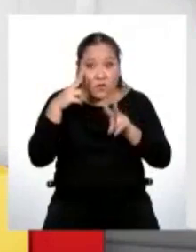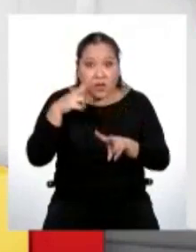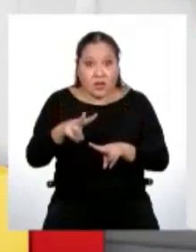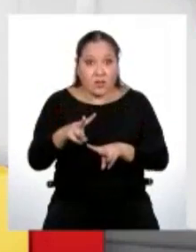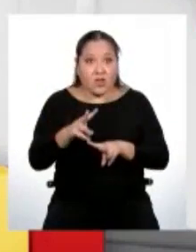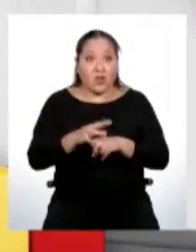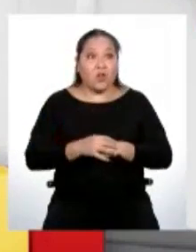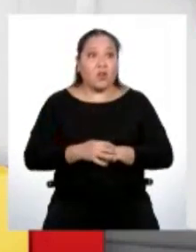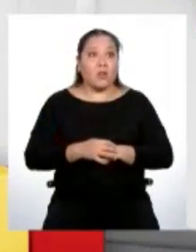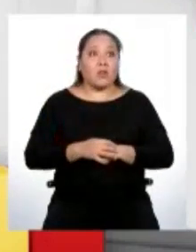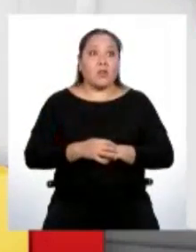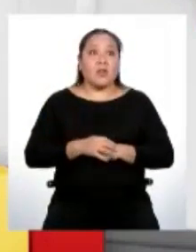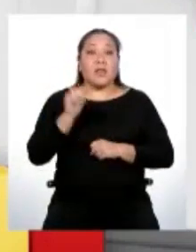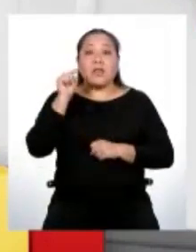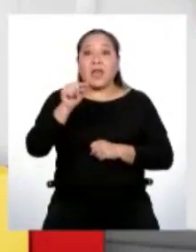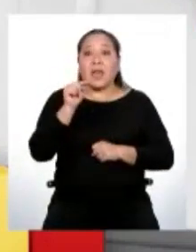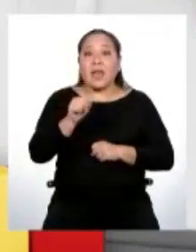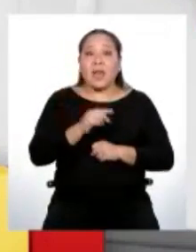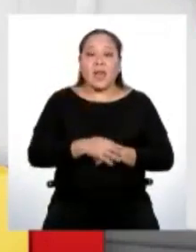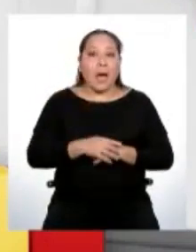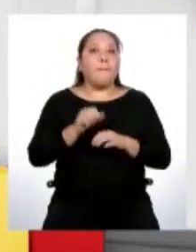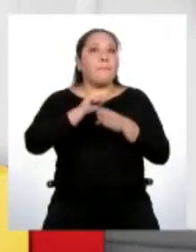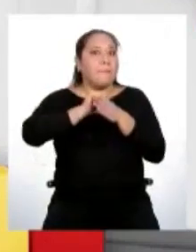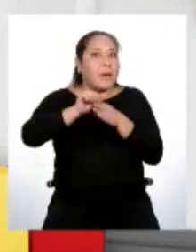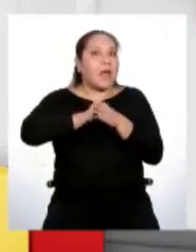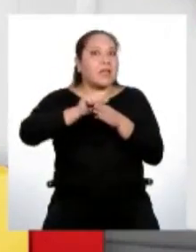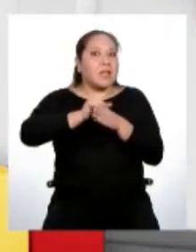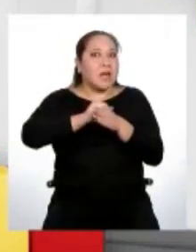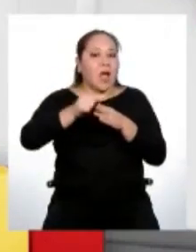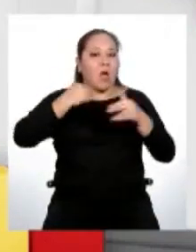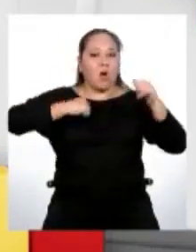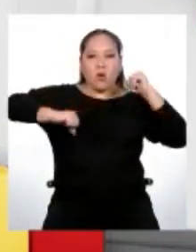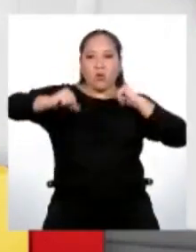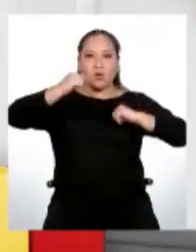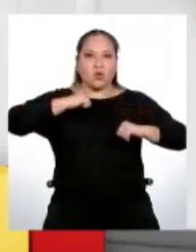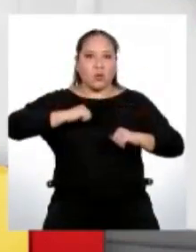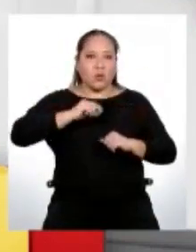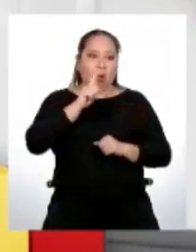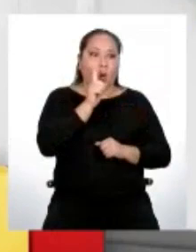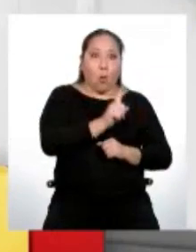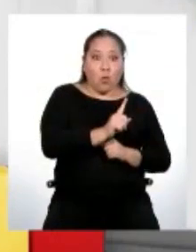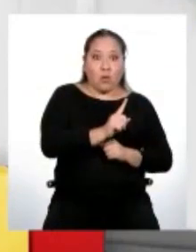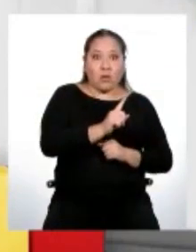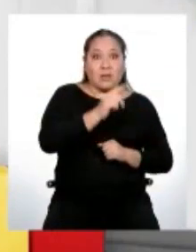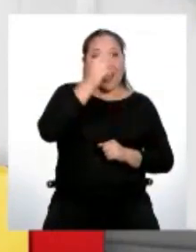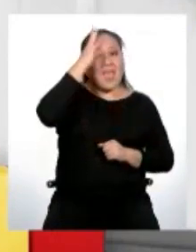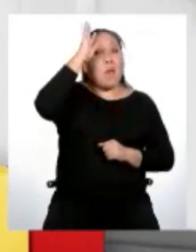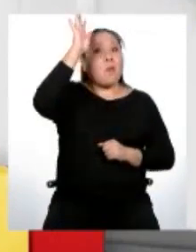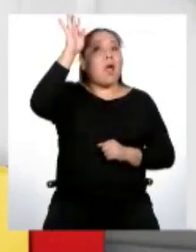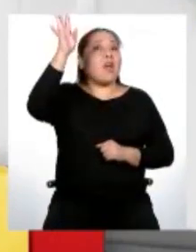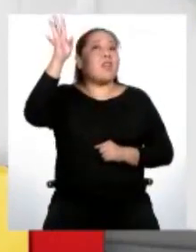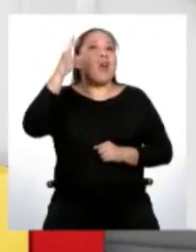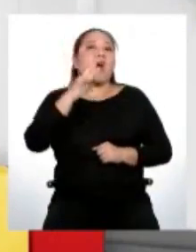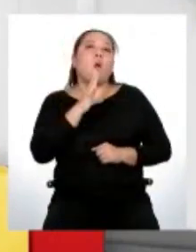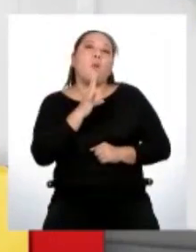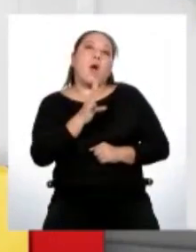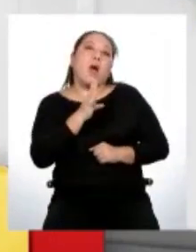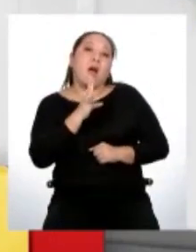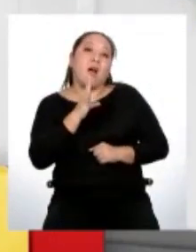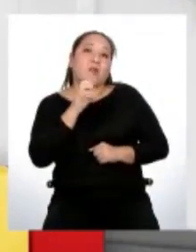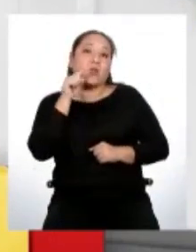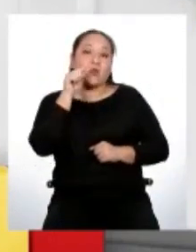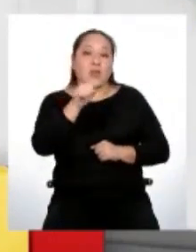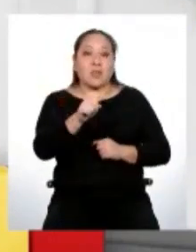han comenzado con sus ensayos que una cosa es imaginar cómo hablan tus personajes mientras vas